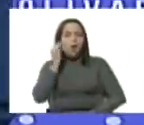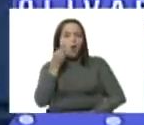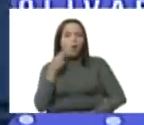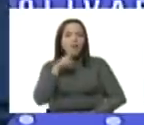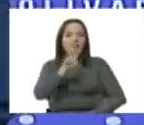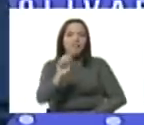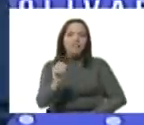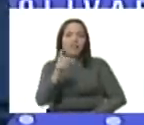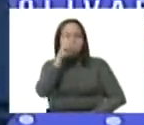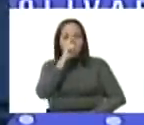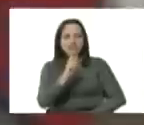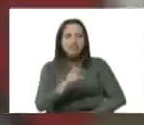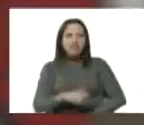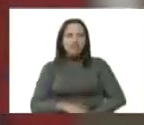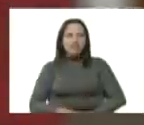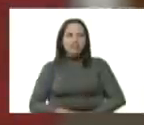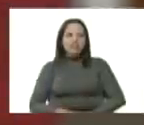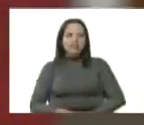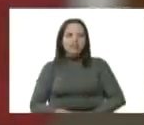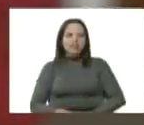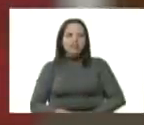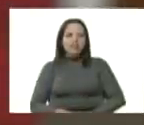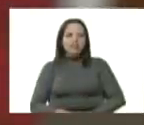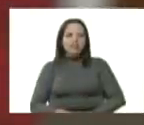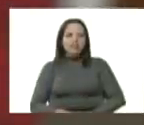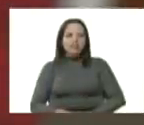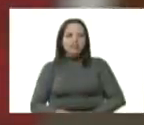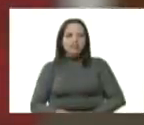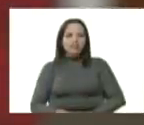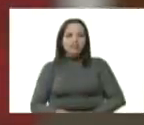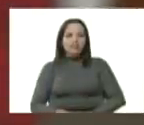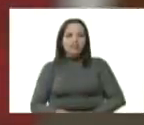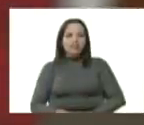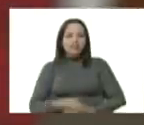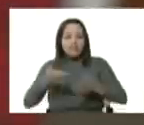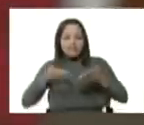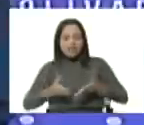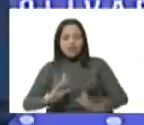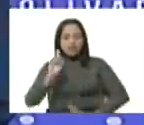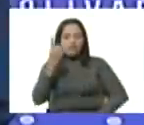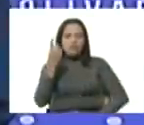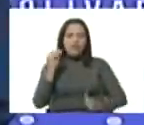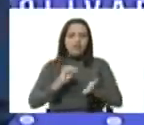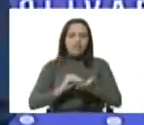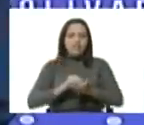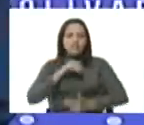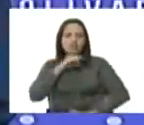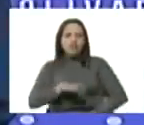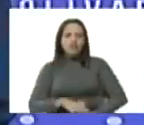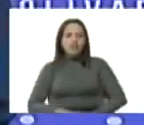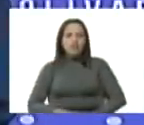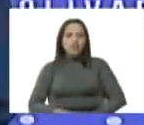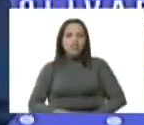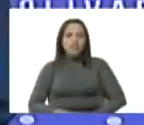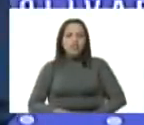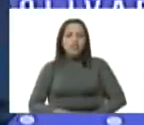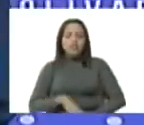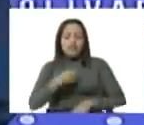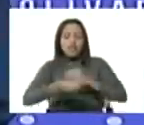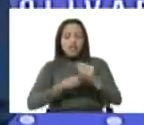años, que estableció por primera vez en la historia la democracia